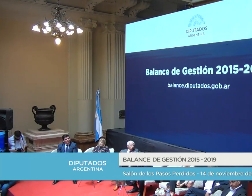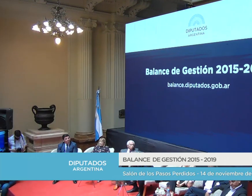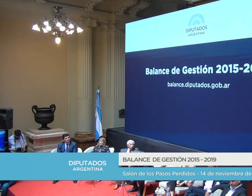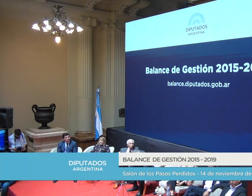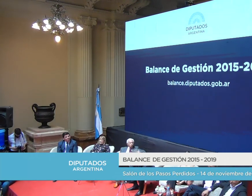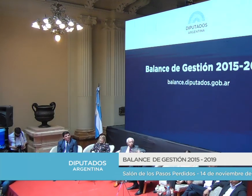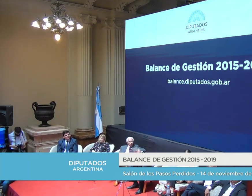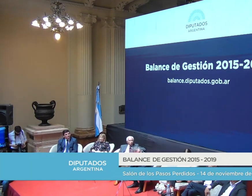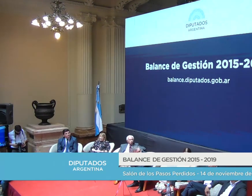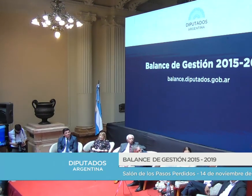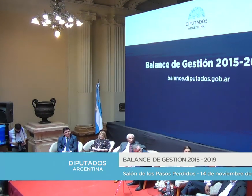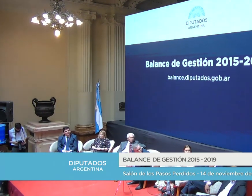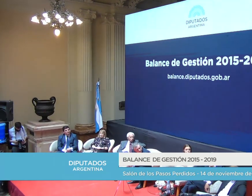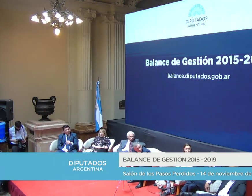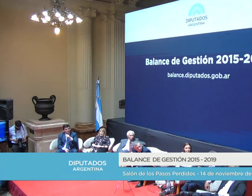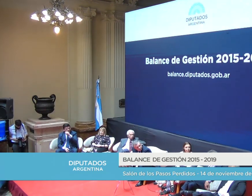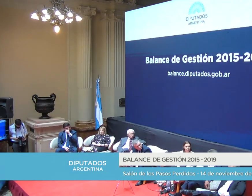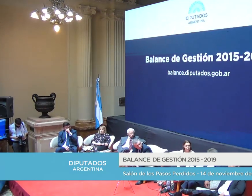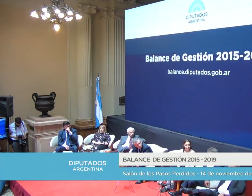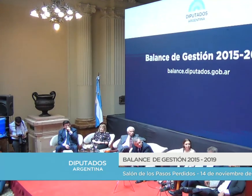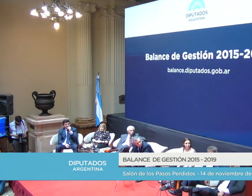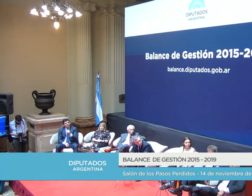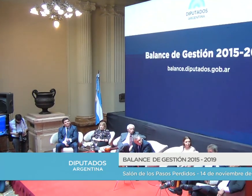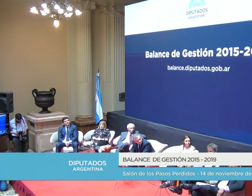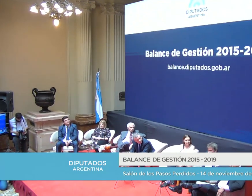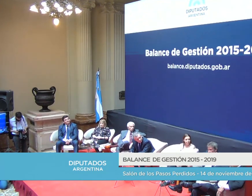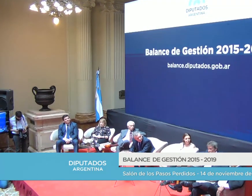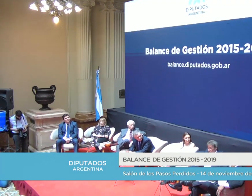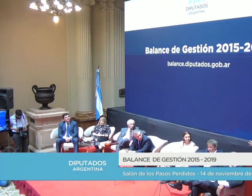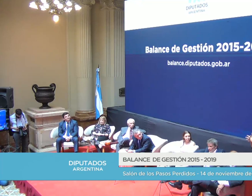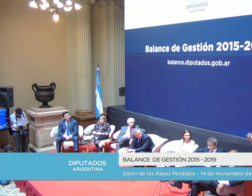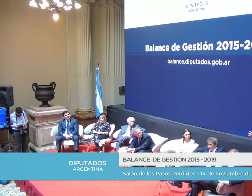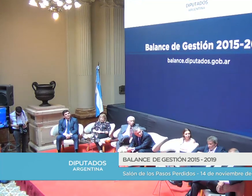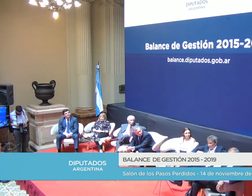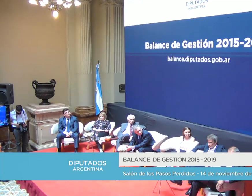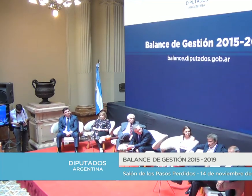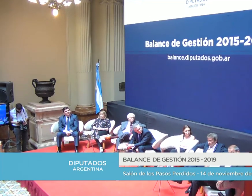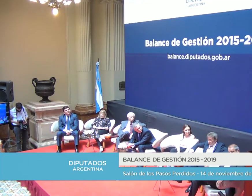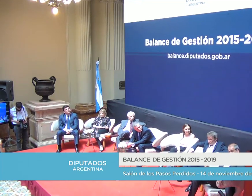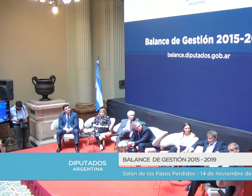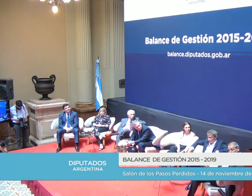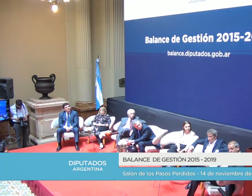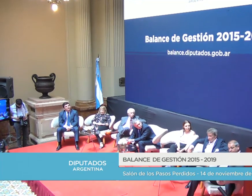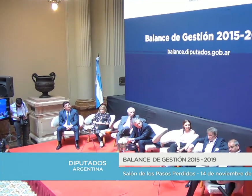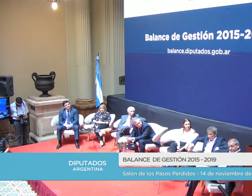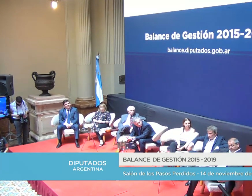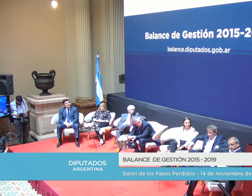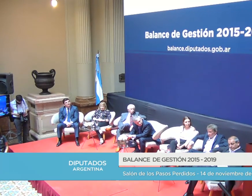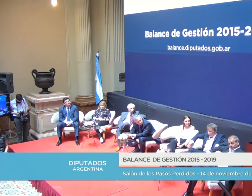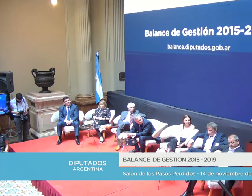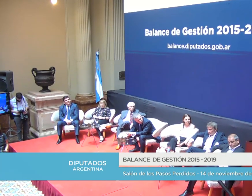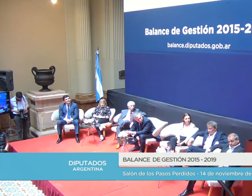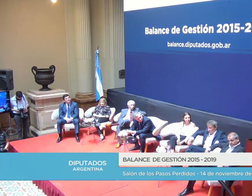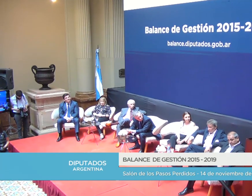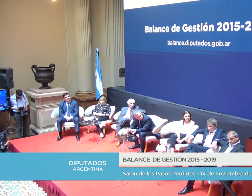así. Todos los trabajadores, los 3 sindicatos, las autoridades de cámara. Pues sería fácil hacer hoy un discurso